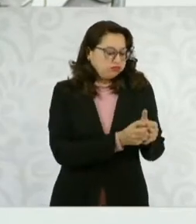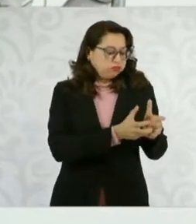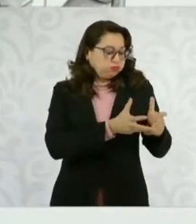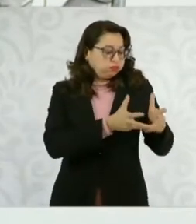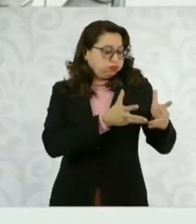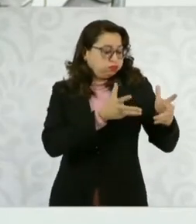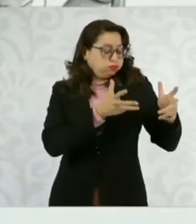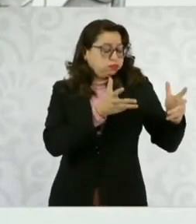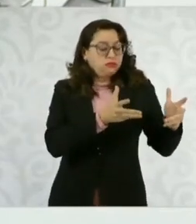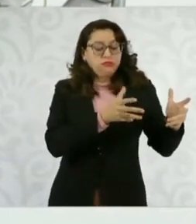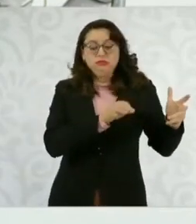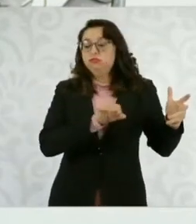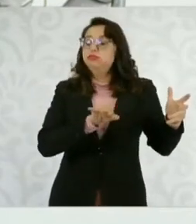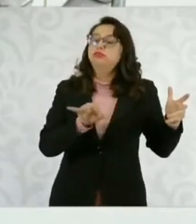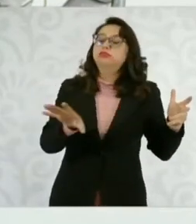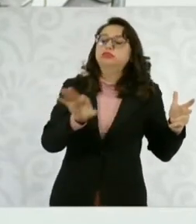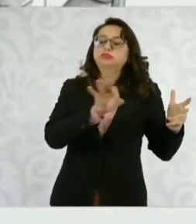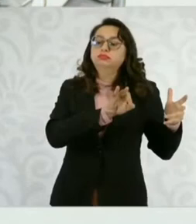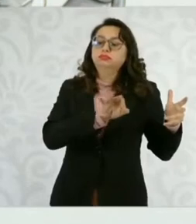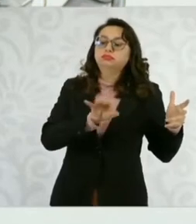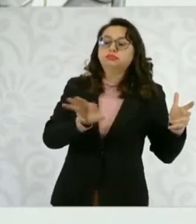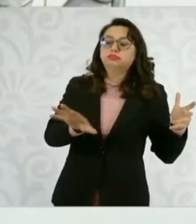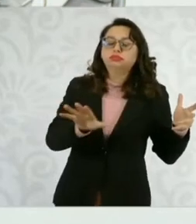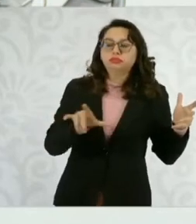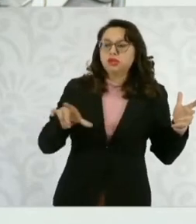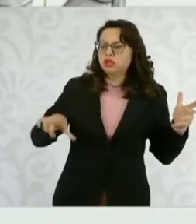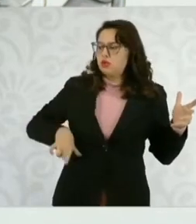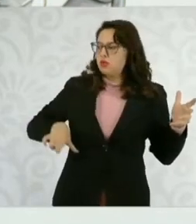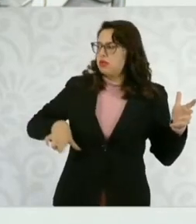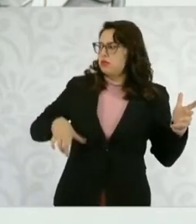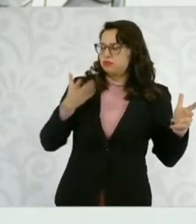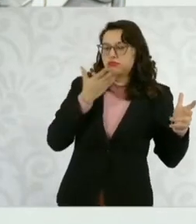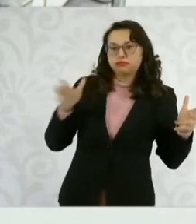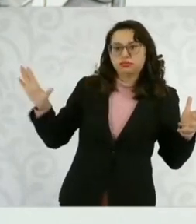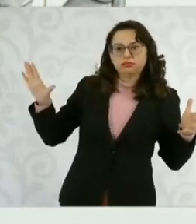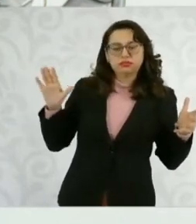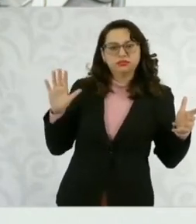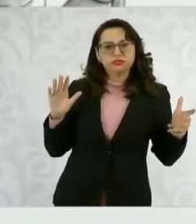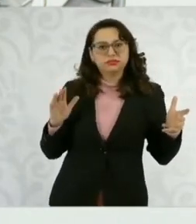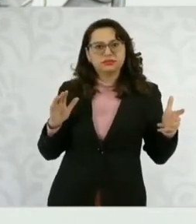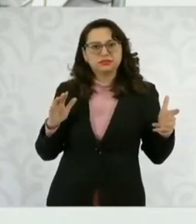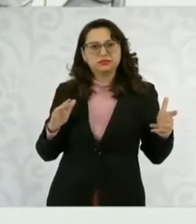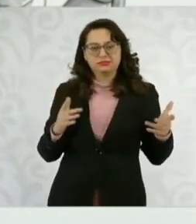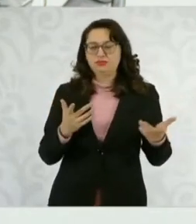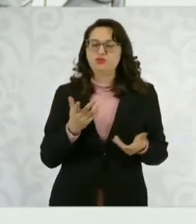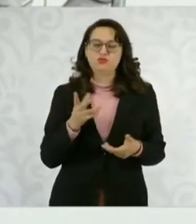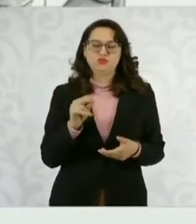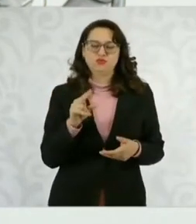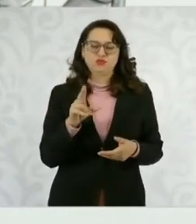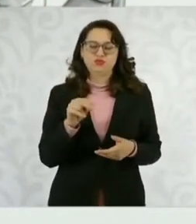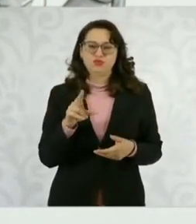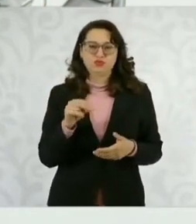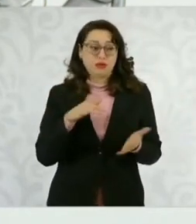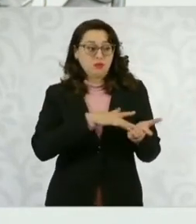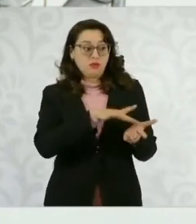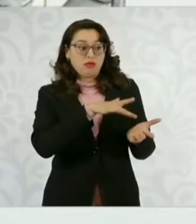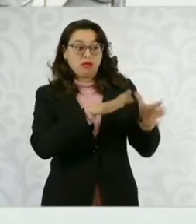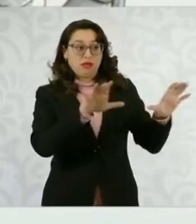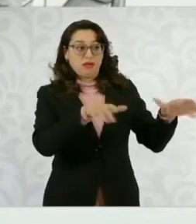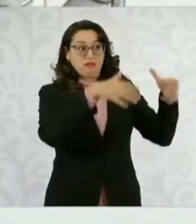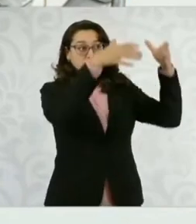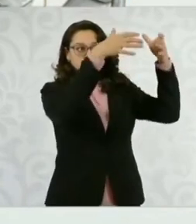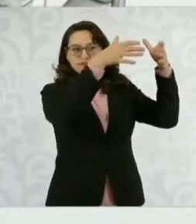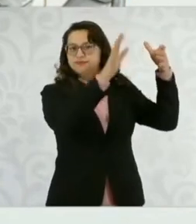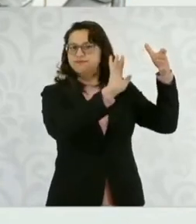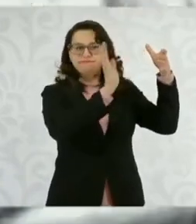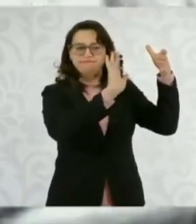hacia abajo y que el Estado tenía que participar apoyando a los de arriba. Aquí la idea es que